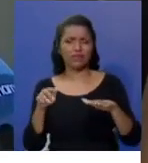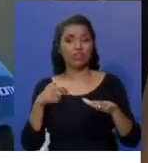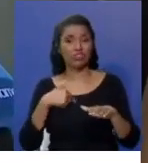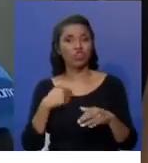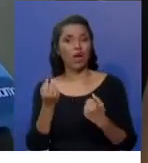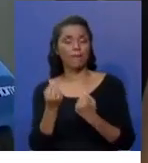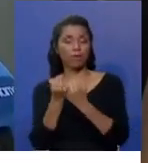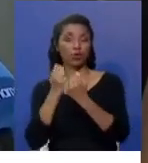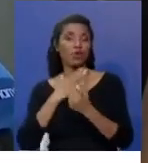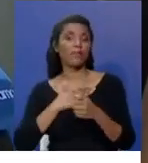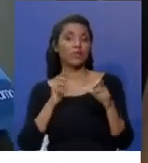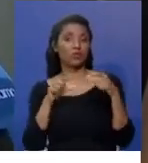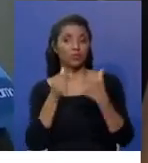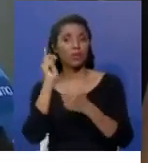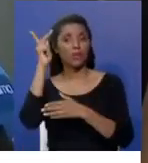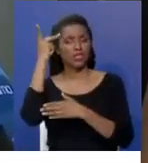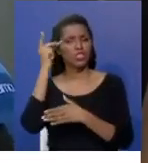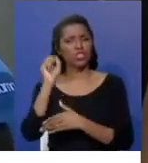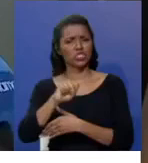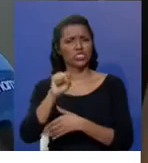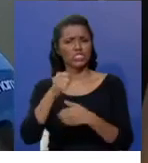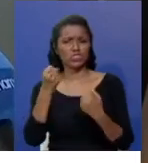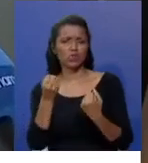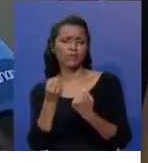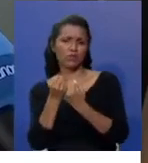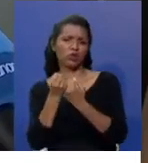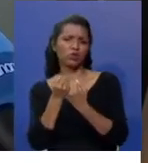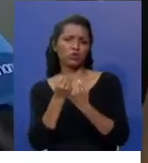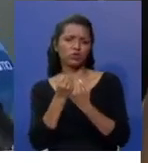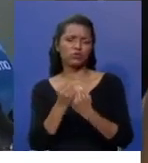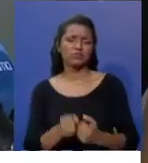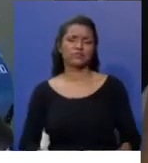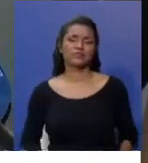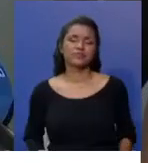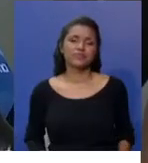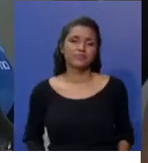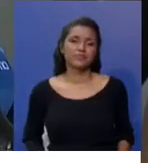nuestro partido, apoyando a candidaturas de nuestro partido.